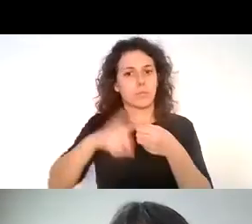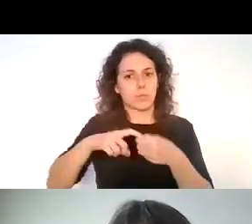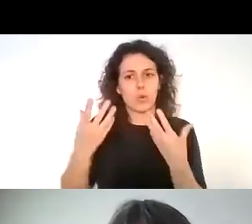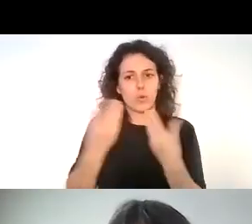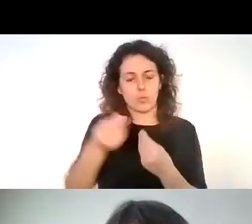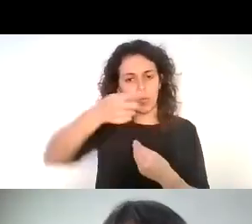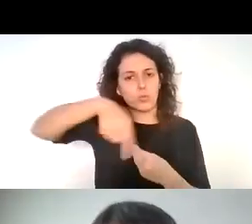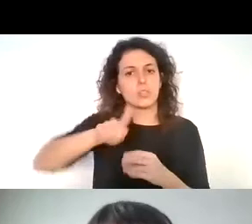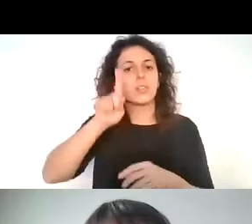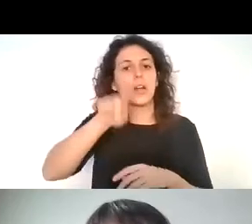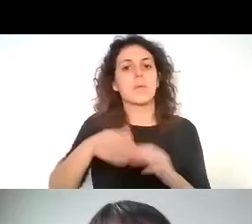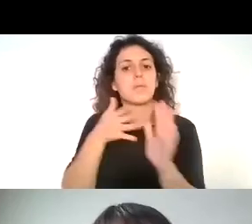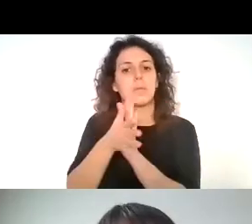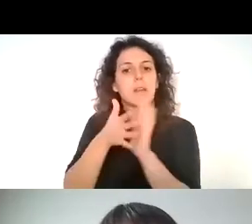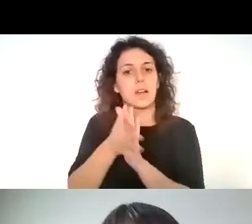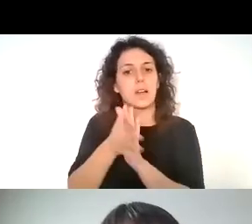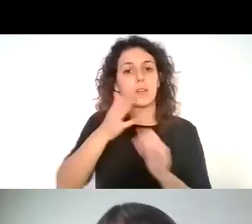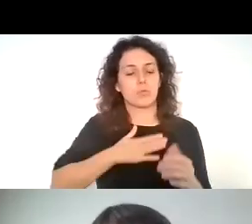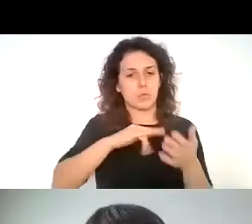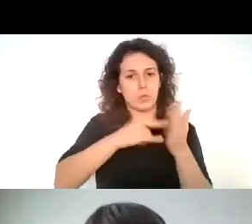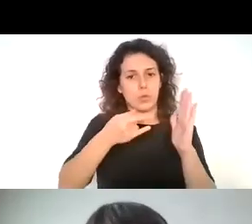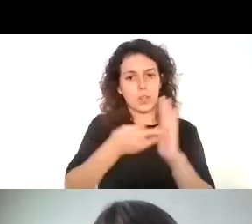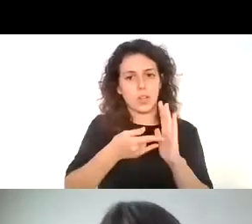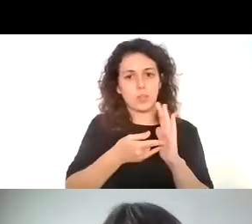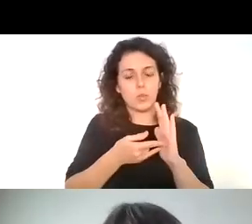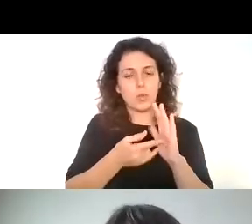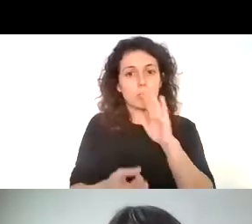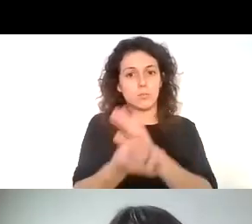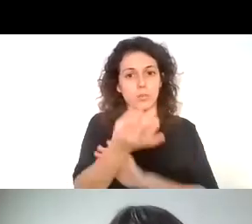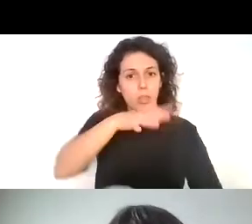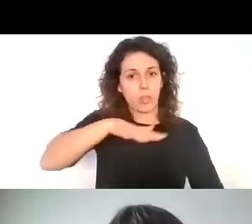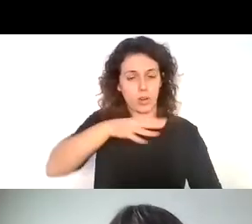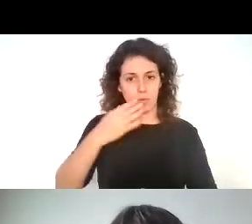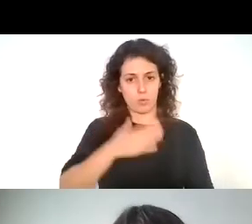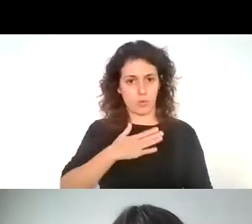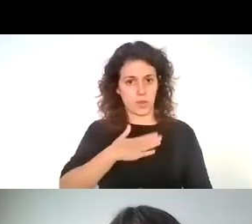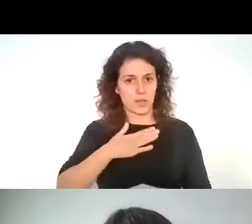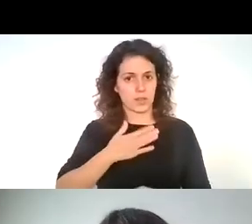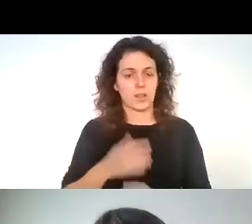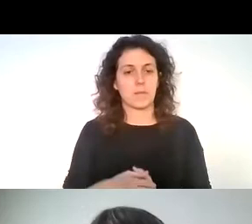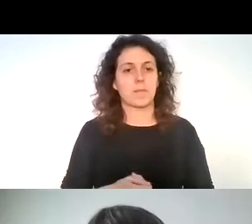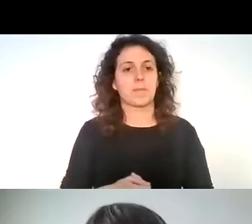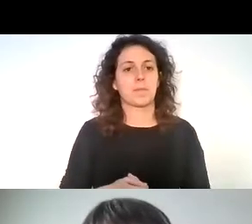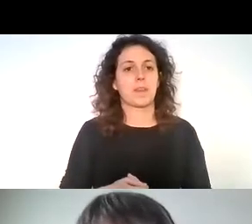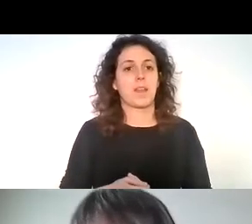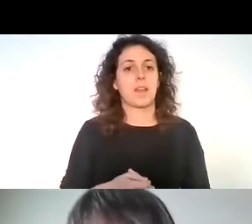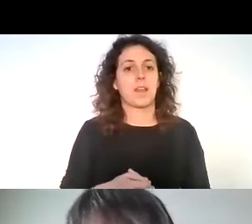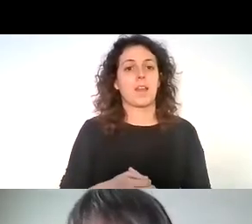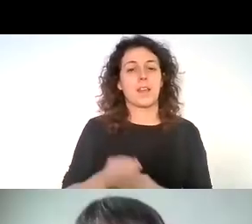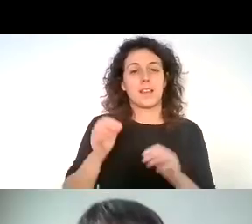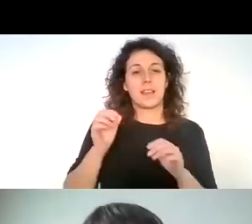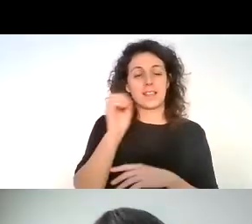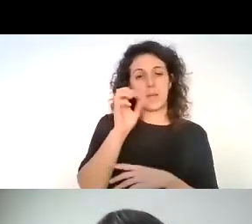explicar el proyecto que estamos impulsando desde nuestra comarca. A diferencia de los otros seminarios que hemos